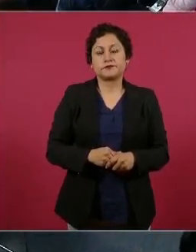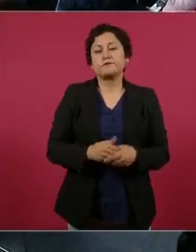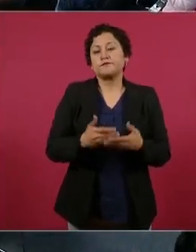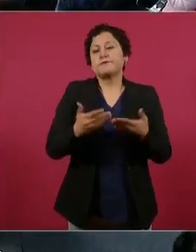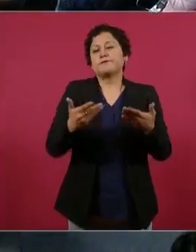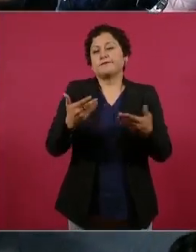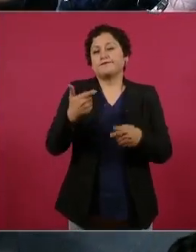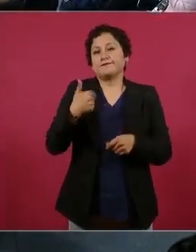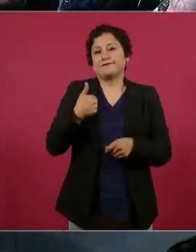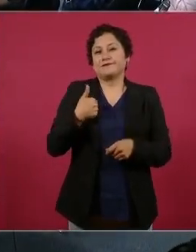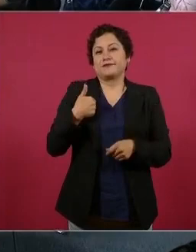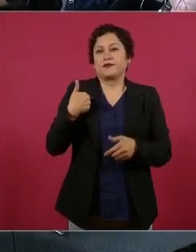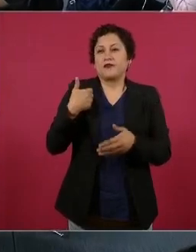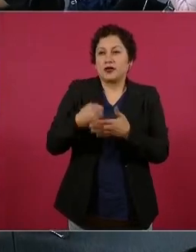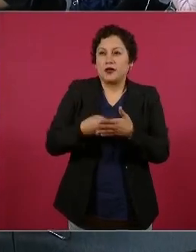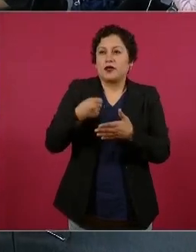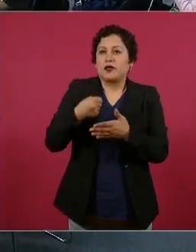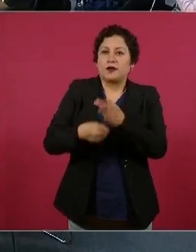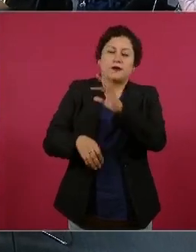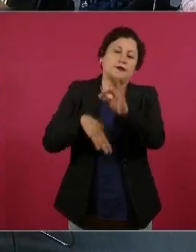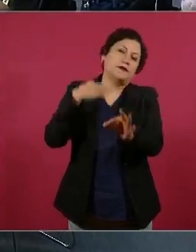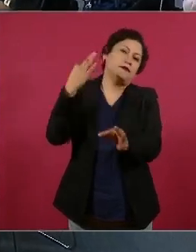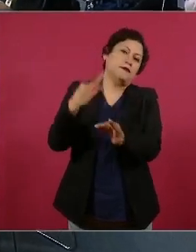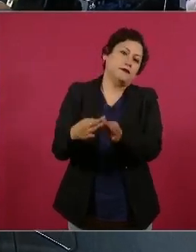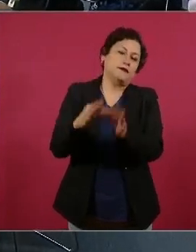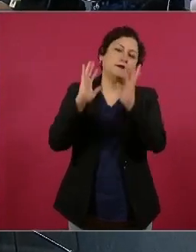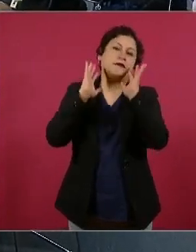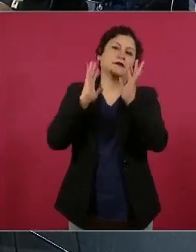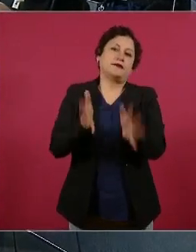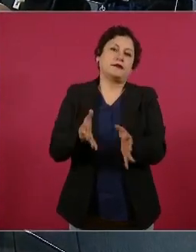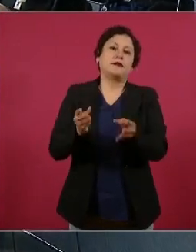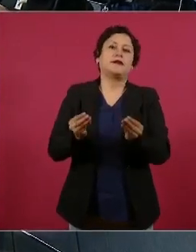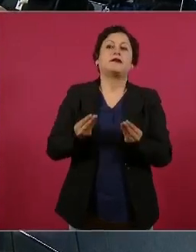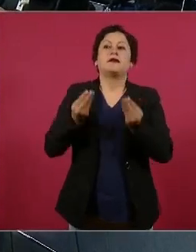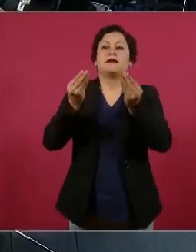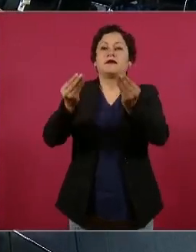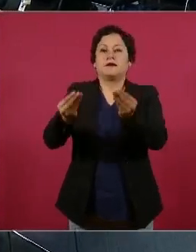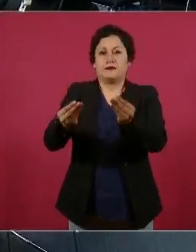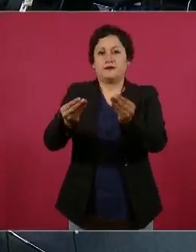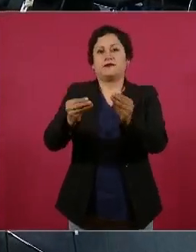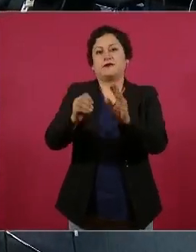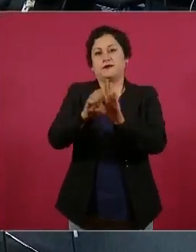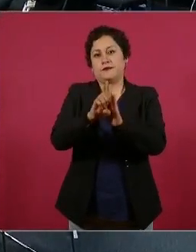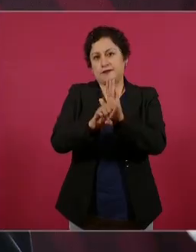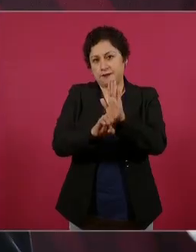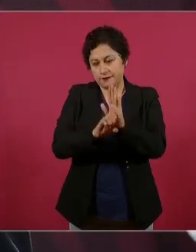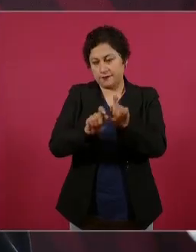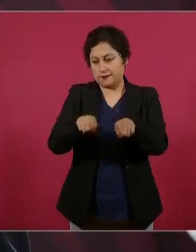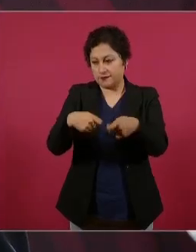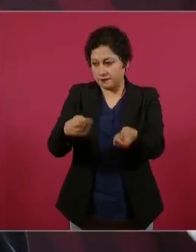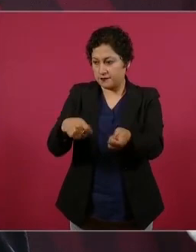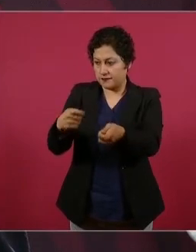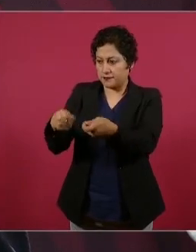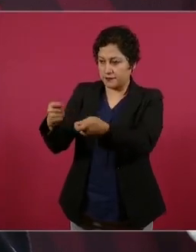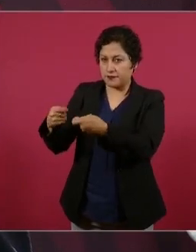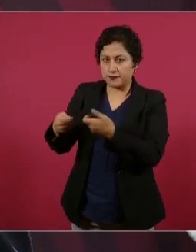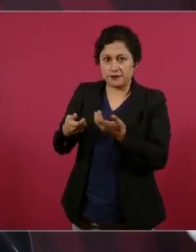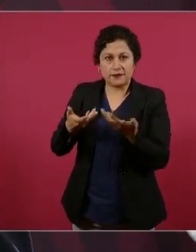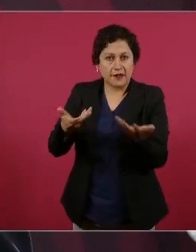Entonces ya se logró resolver y se van a entregar las escrituras. Es un poco lo que estamos